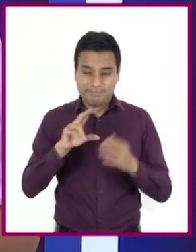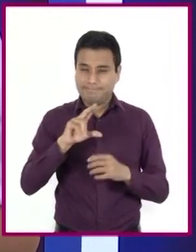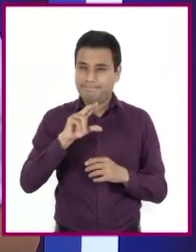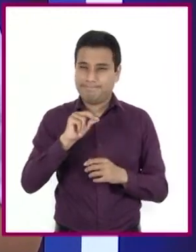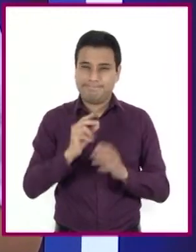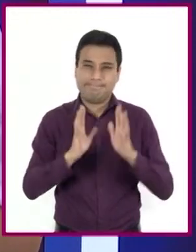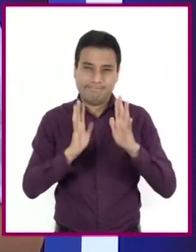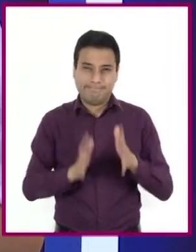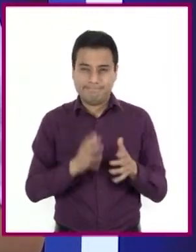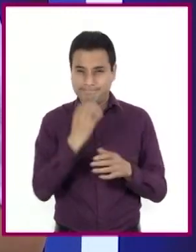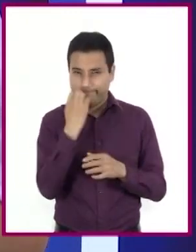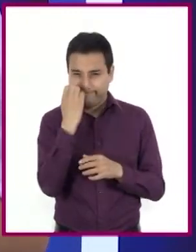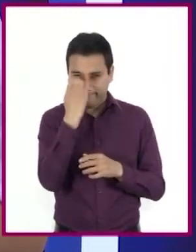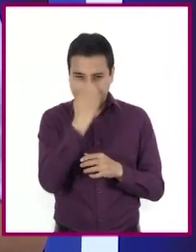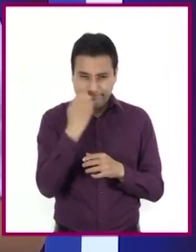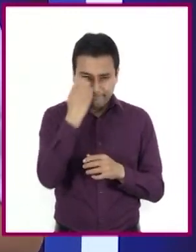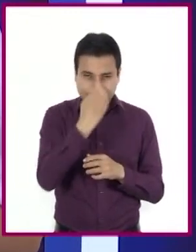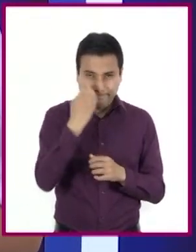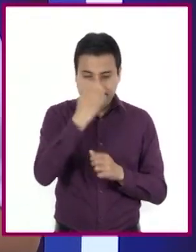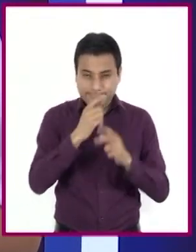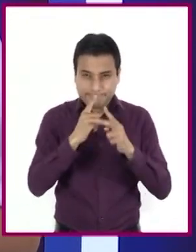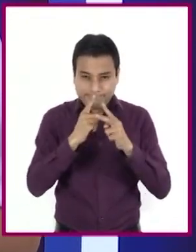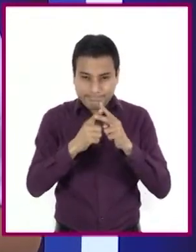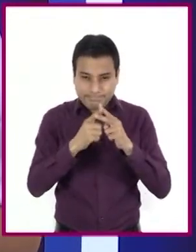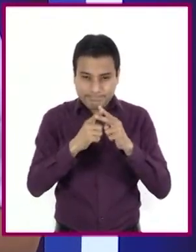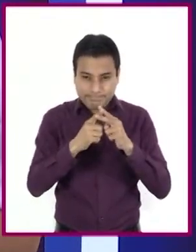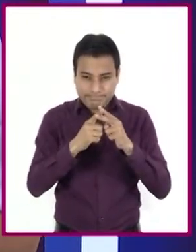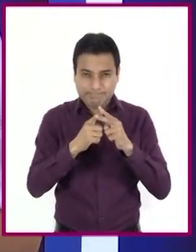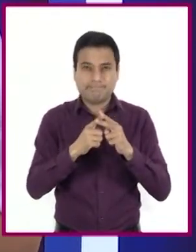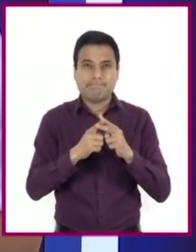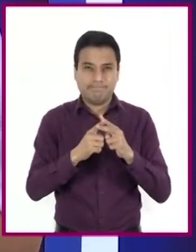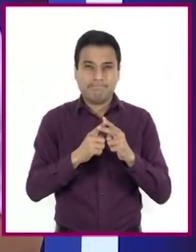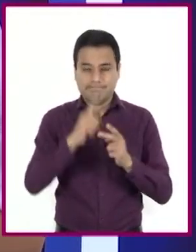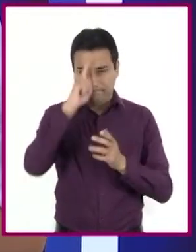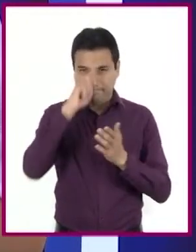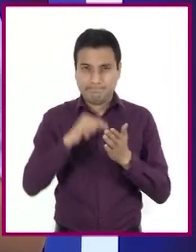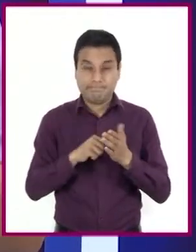analizada la desviación media en las dos situaciones, el